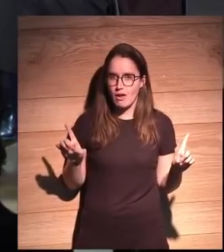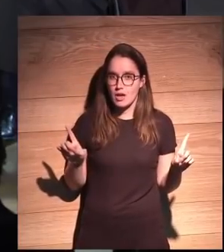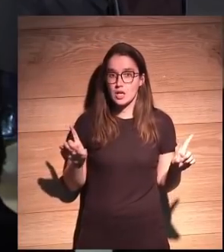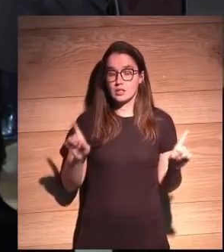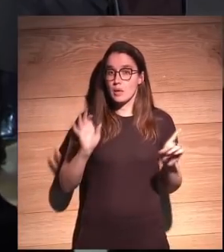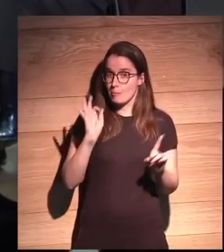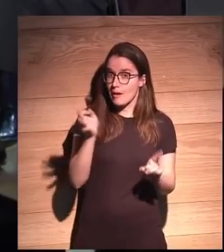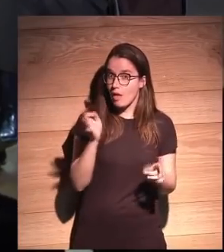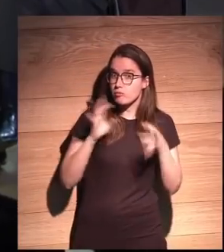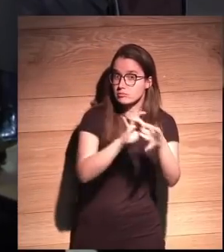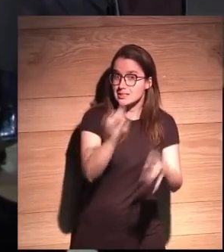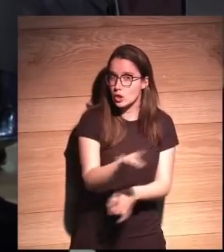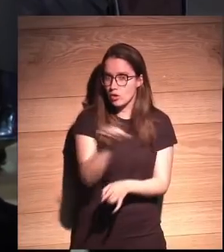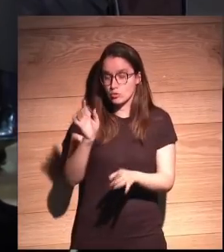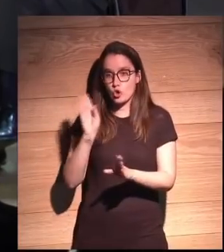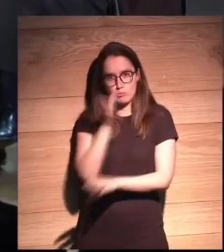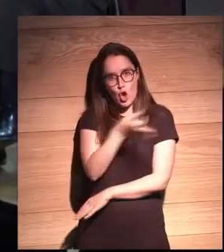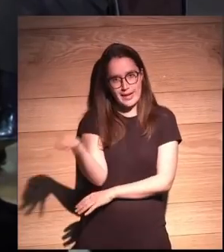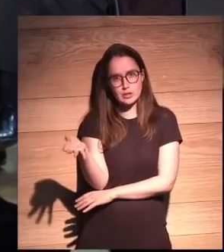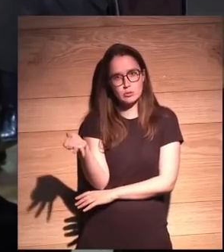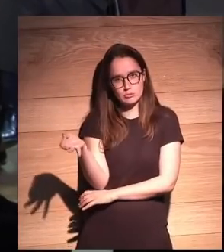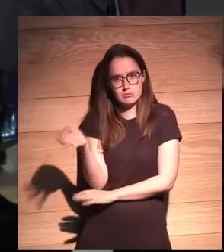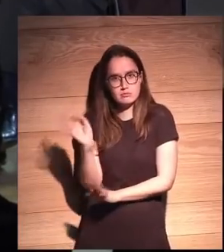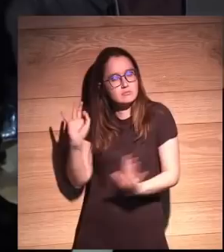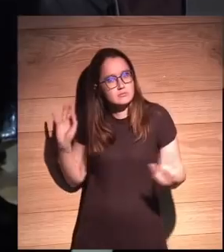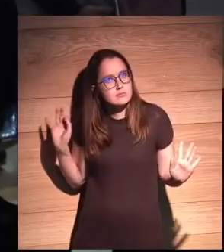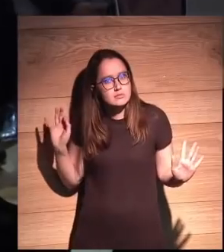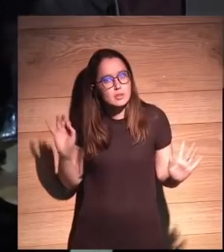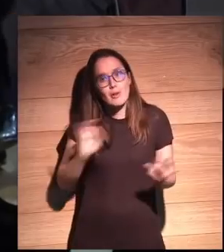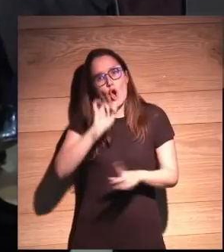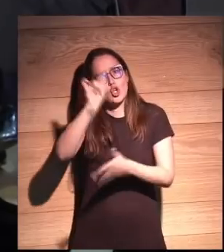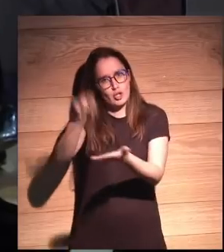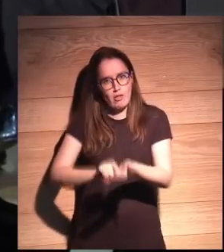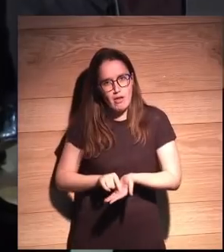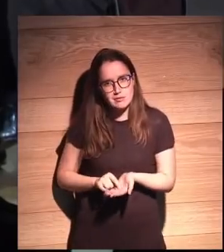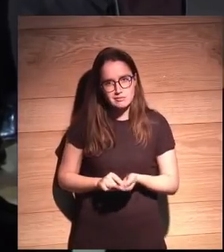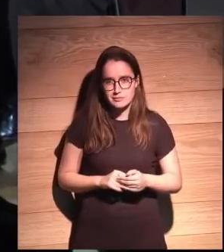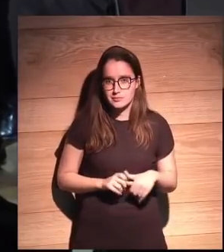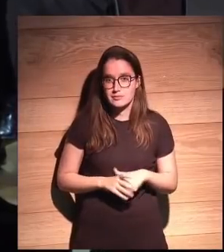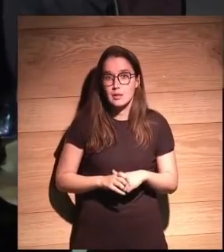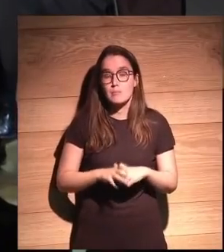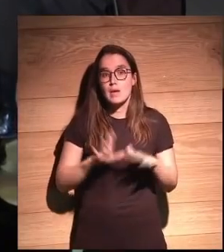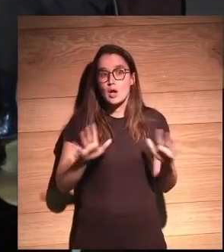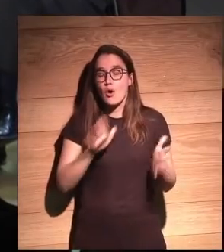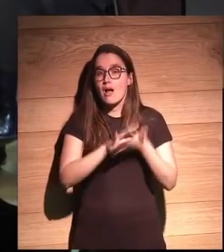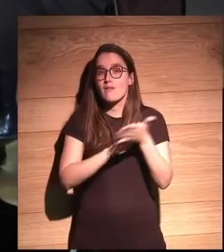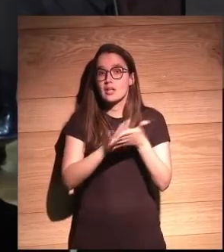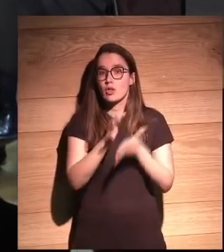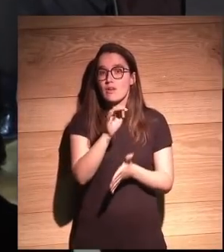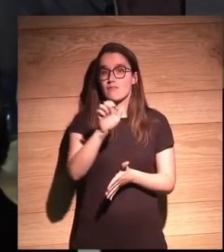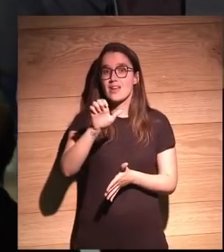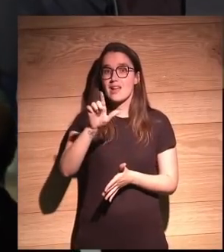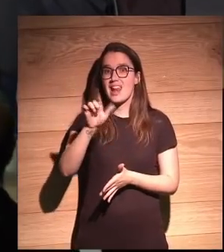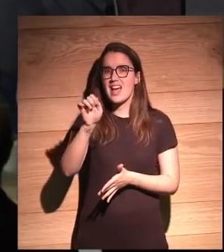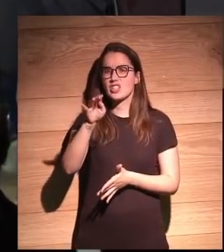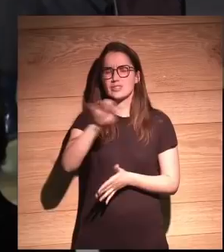digo, ¿pero es verdad o no es sí, verdad que viene de ahí? Correcto. Claro, si sí, es que... Claro. Pero lo dejamos para otro día eso. Lo dejamos para otro día. Pero, por cierto, hablando de felatio, ¿qué